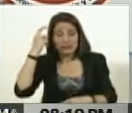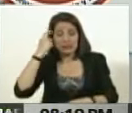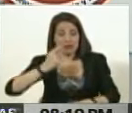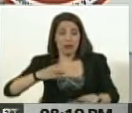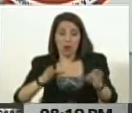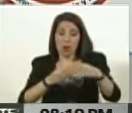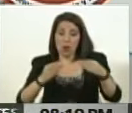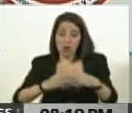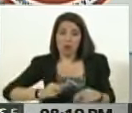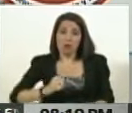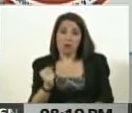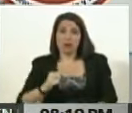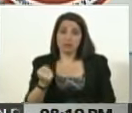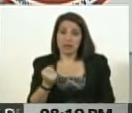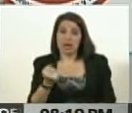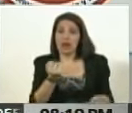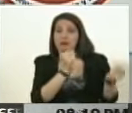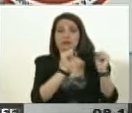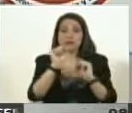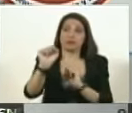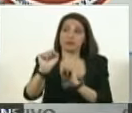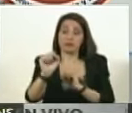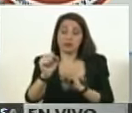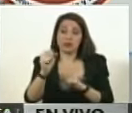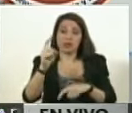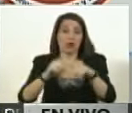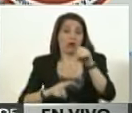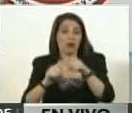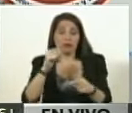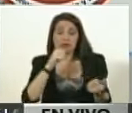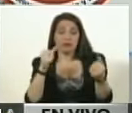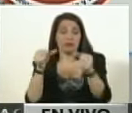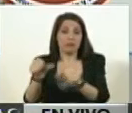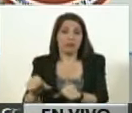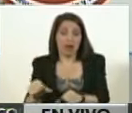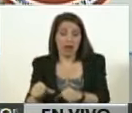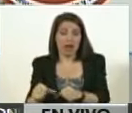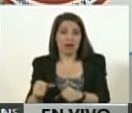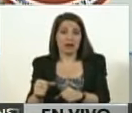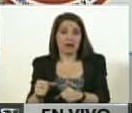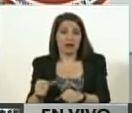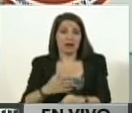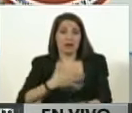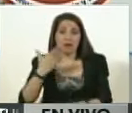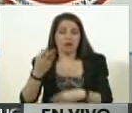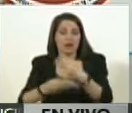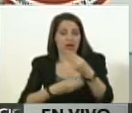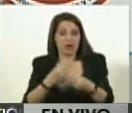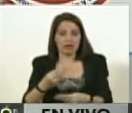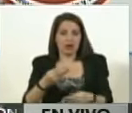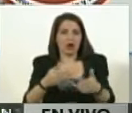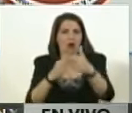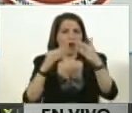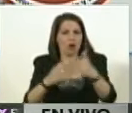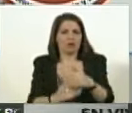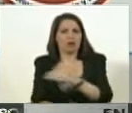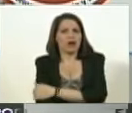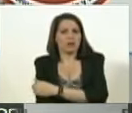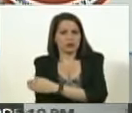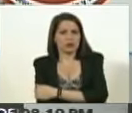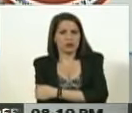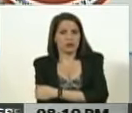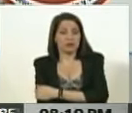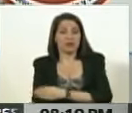ciudadana han evitado las consecuencias impredecibles de estos grupos terroristas.